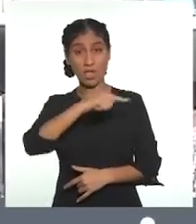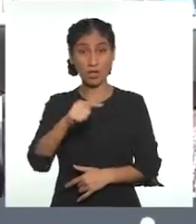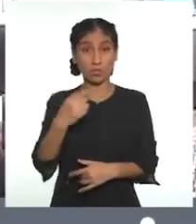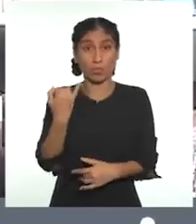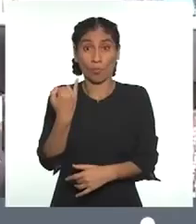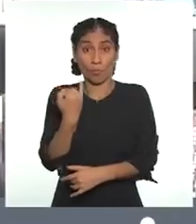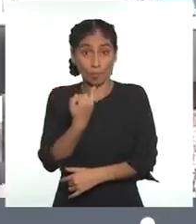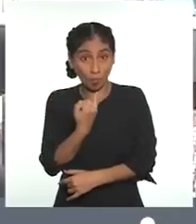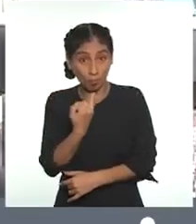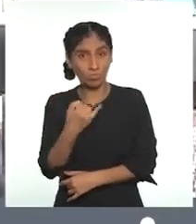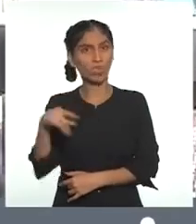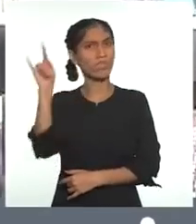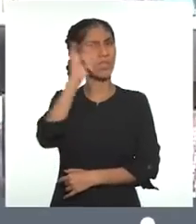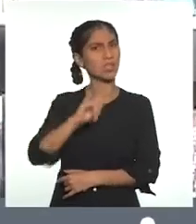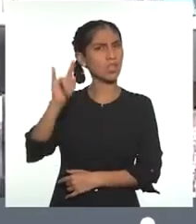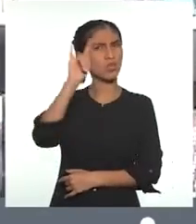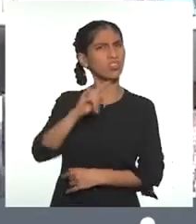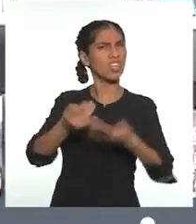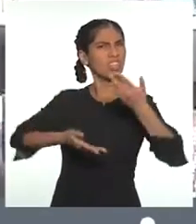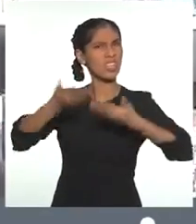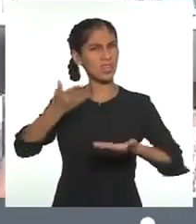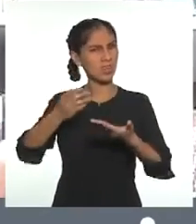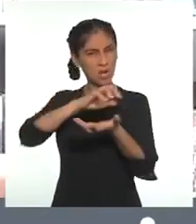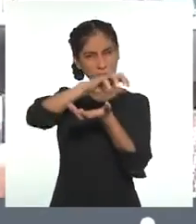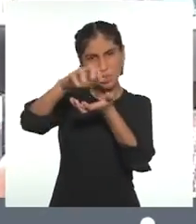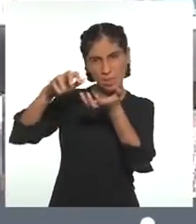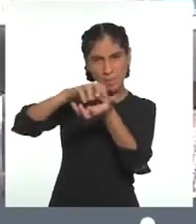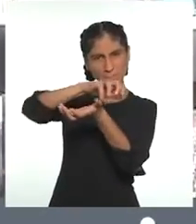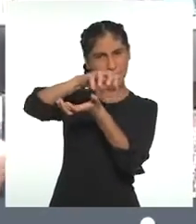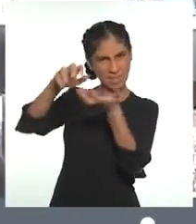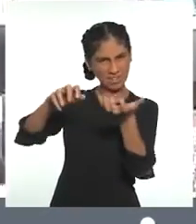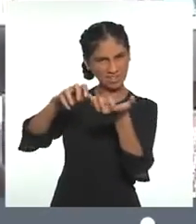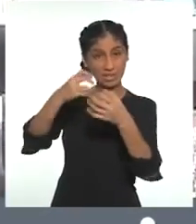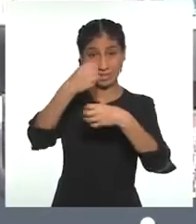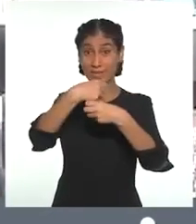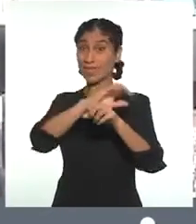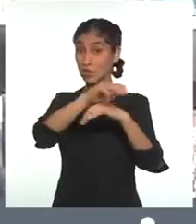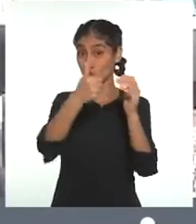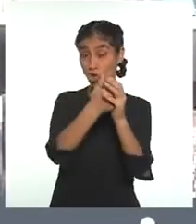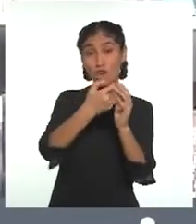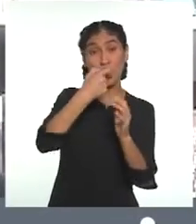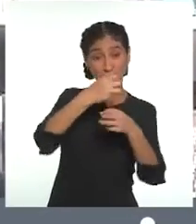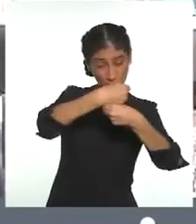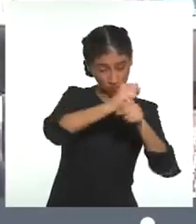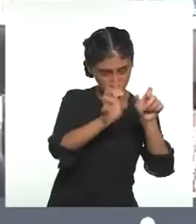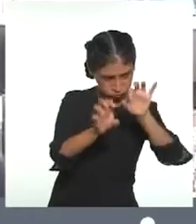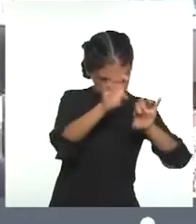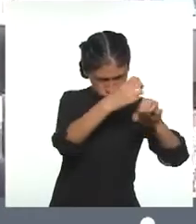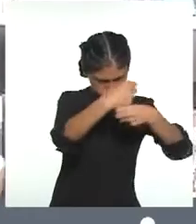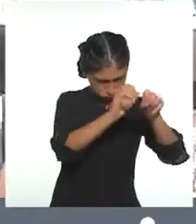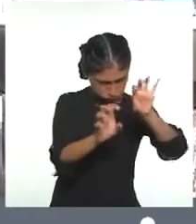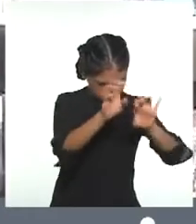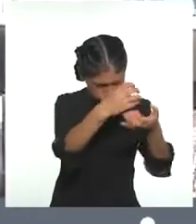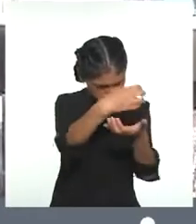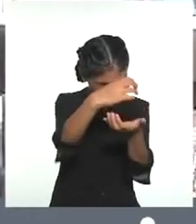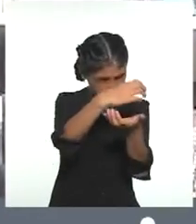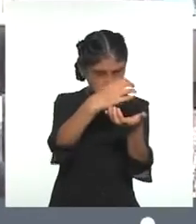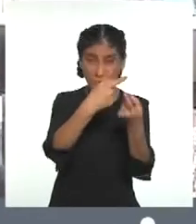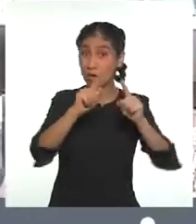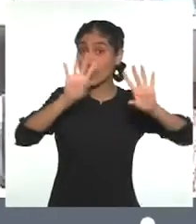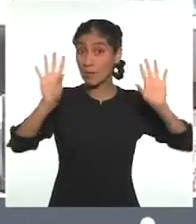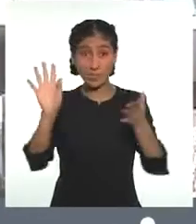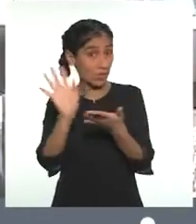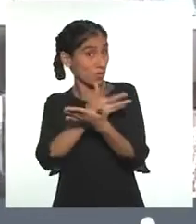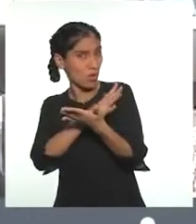soluciones polielectrolíticas. Unas mezclas fabricadas industrialmente, y en caso no se contara con